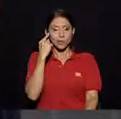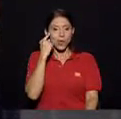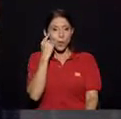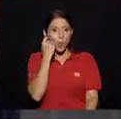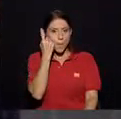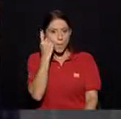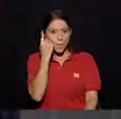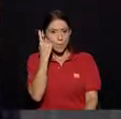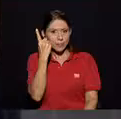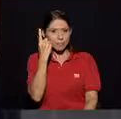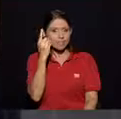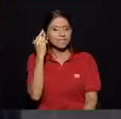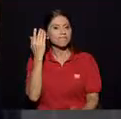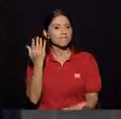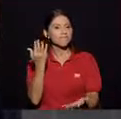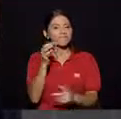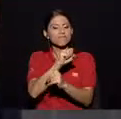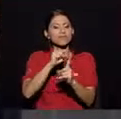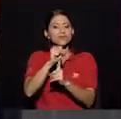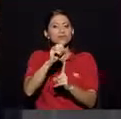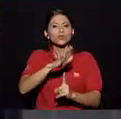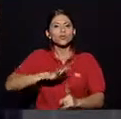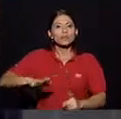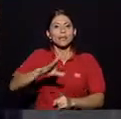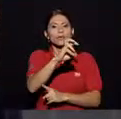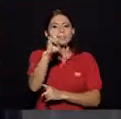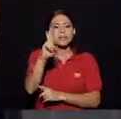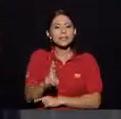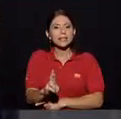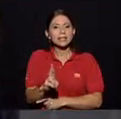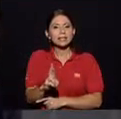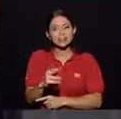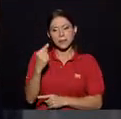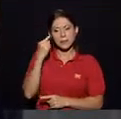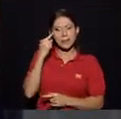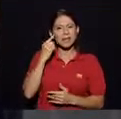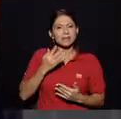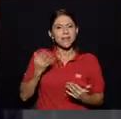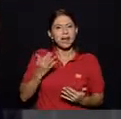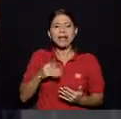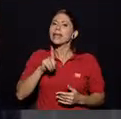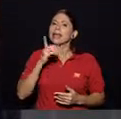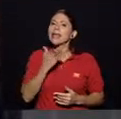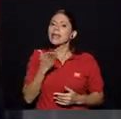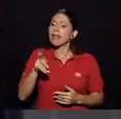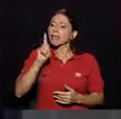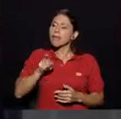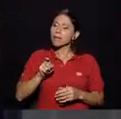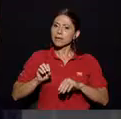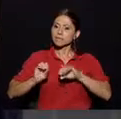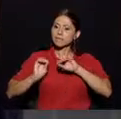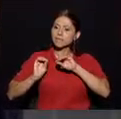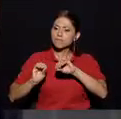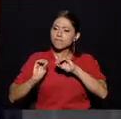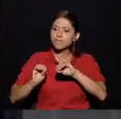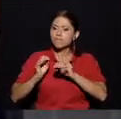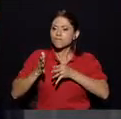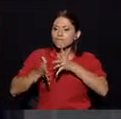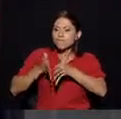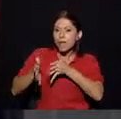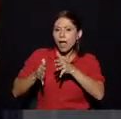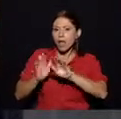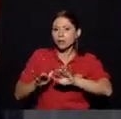sociedad costarricense respecto a qué es lo que hay que inculcarle a los niños, por ejemplo, versus cuáles